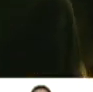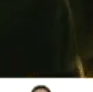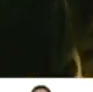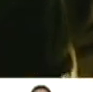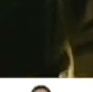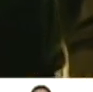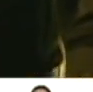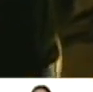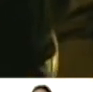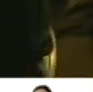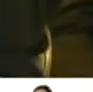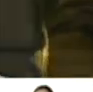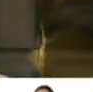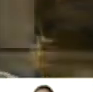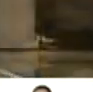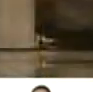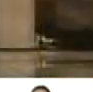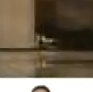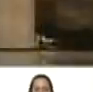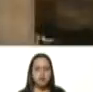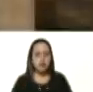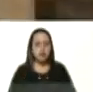¿cómo en Venezuela,